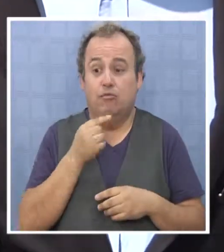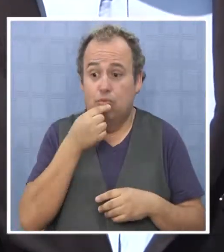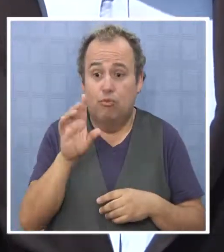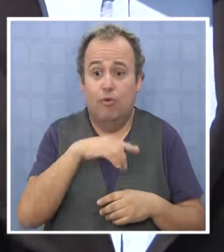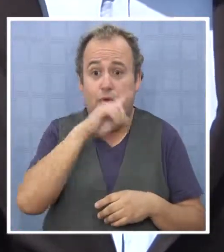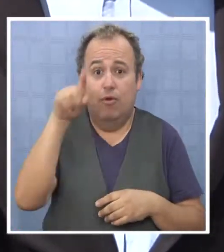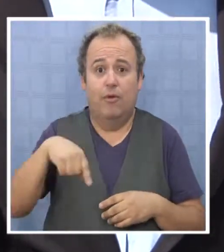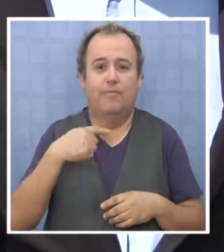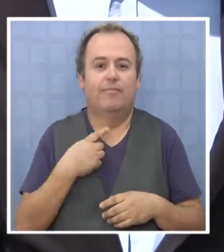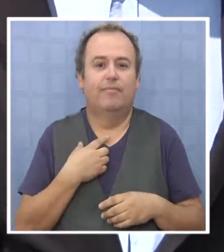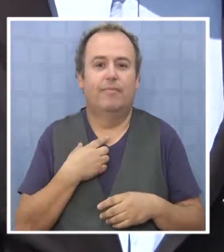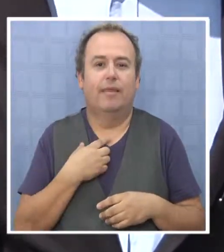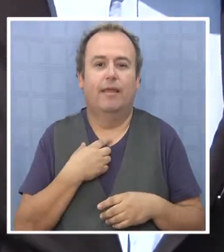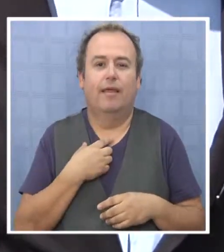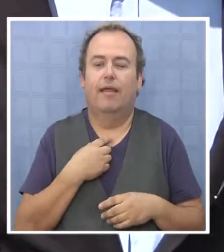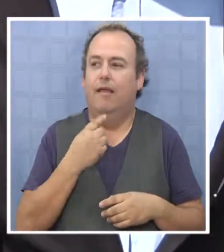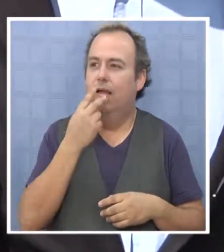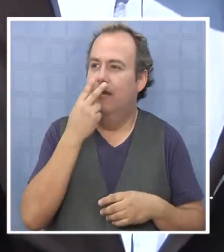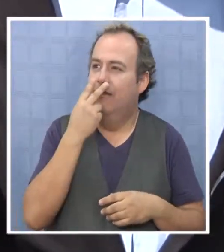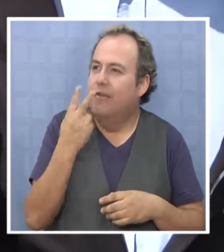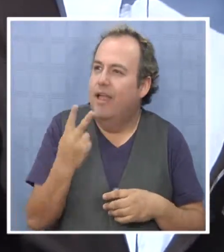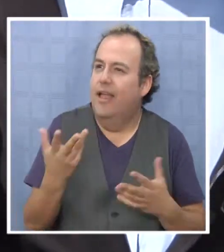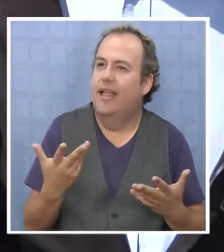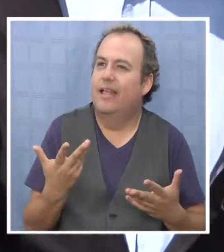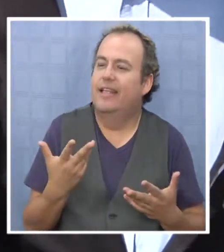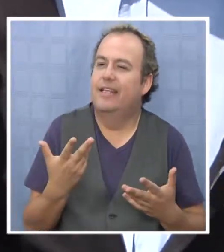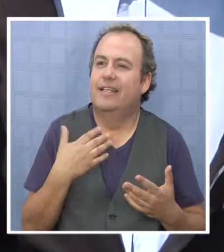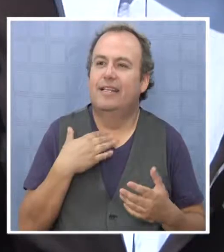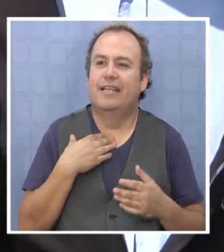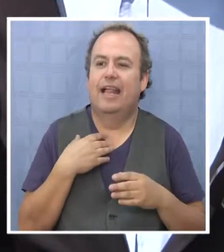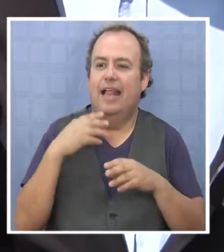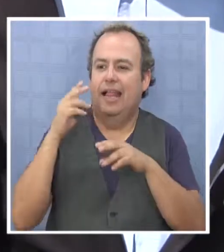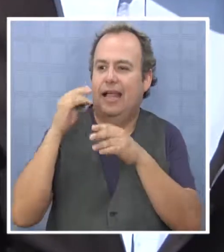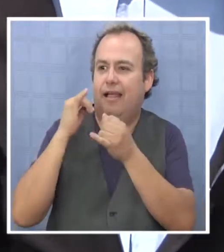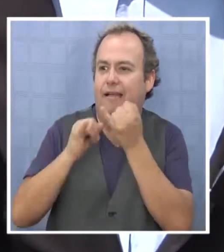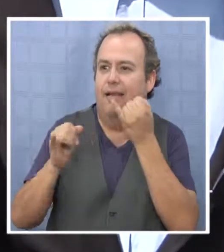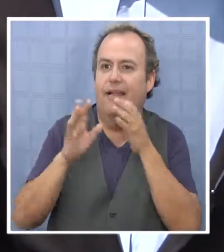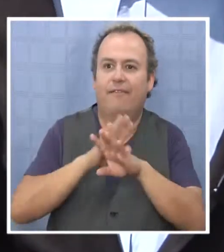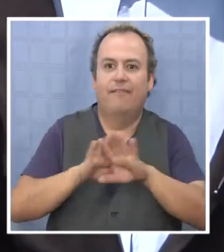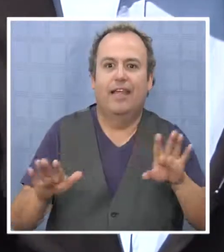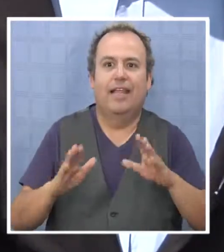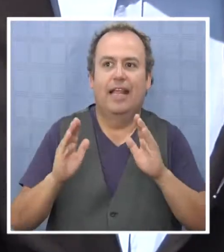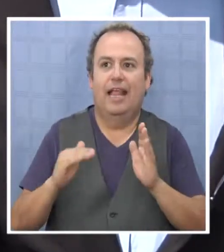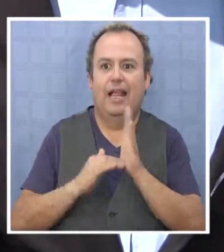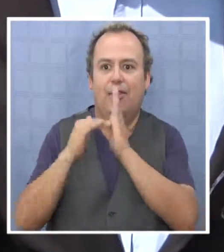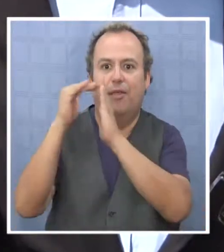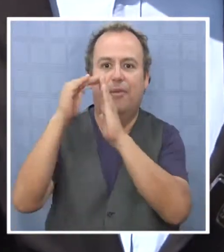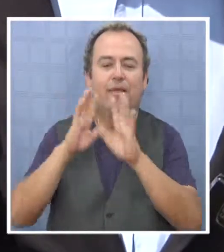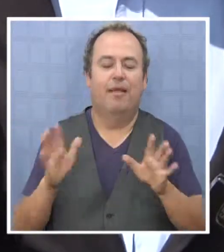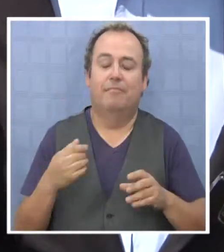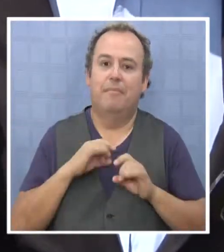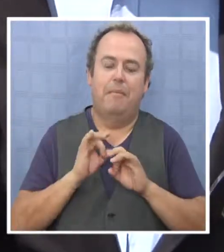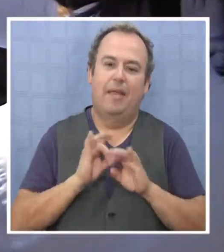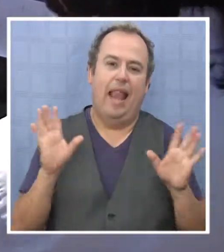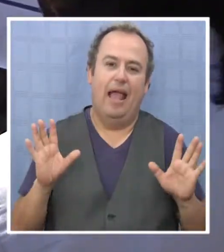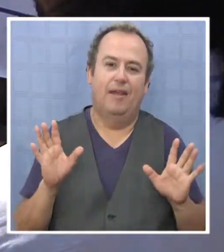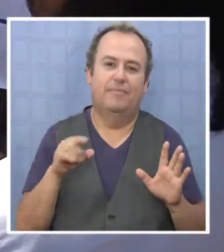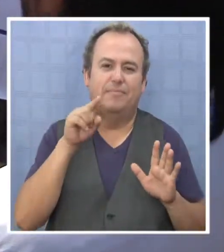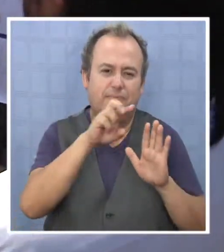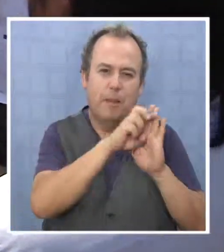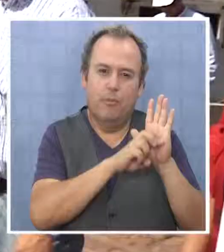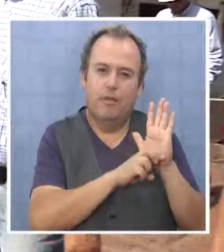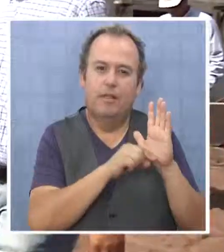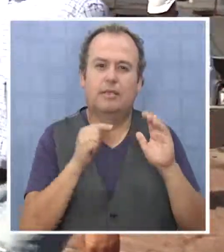que íbamos a llegar al momento de que ya íbamos ver el segundo un segundo o sea ya terminando una torre para nosotros ella es un milagro